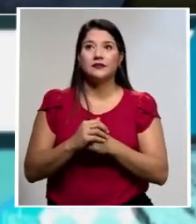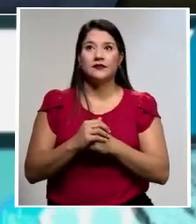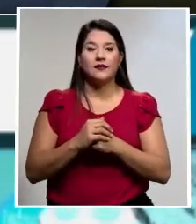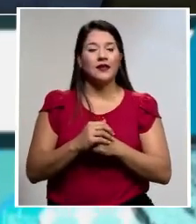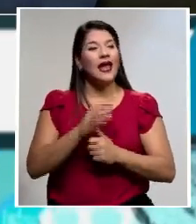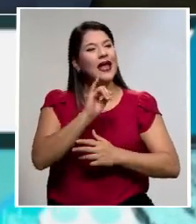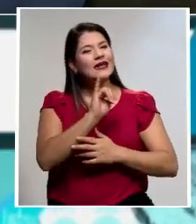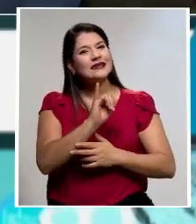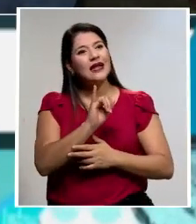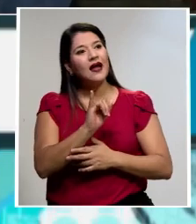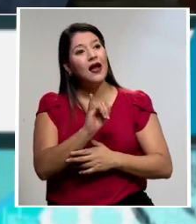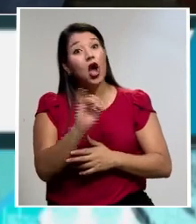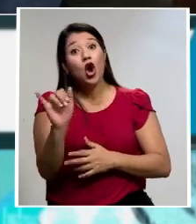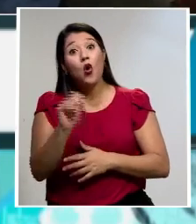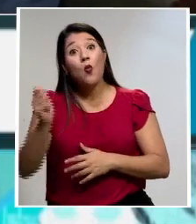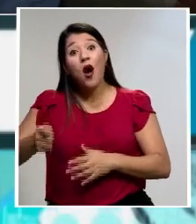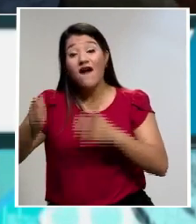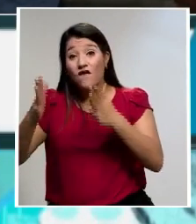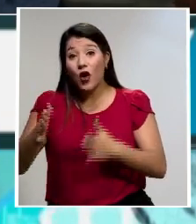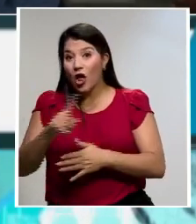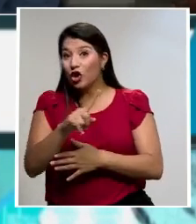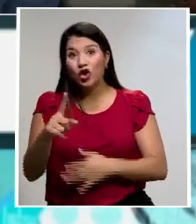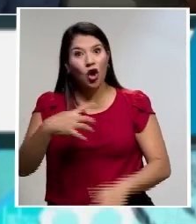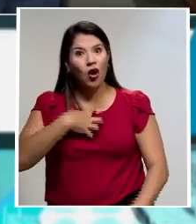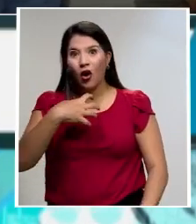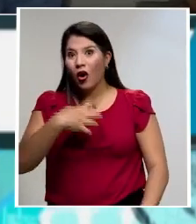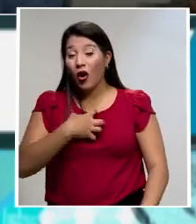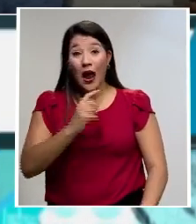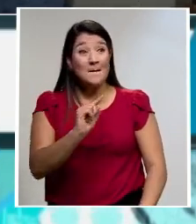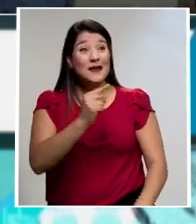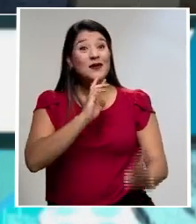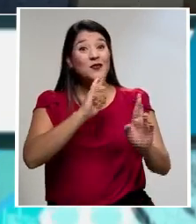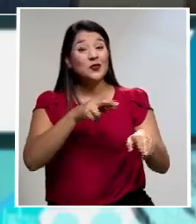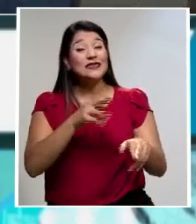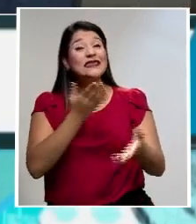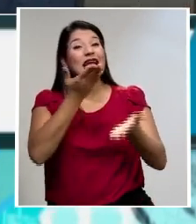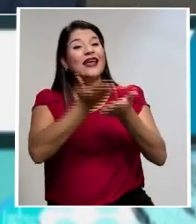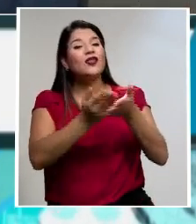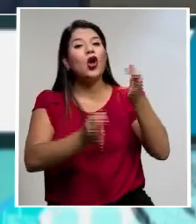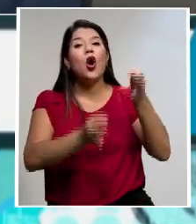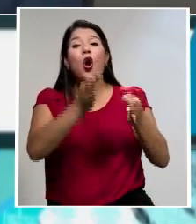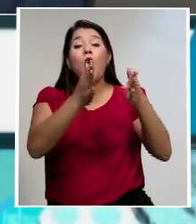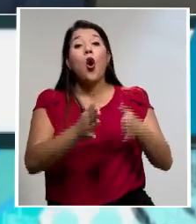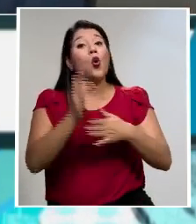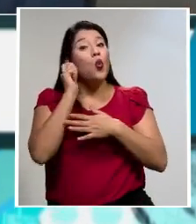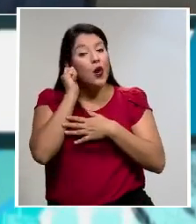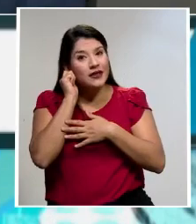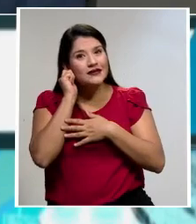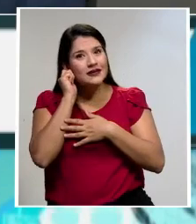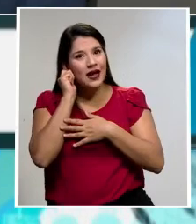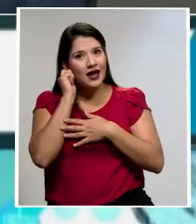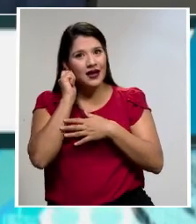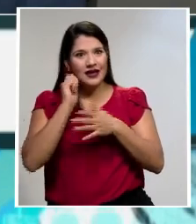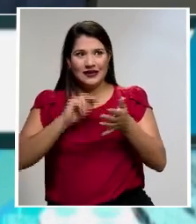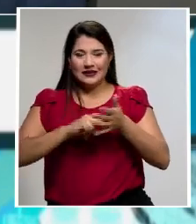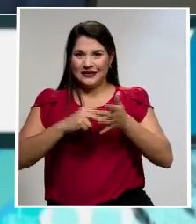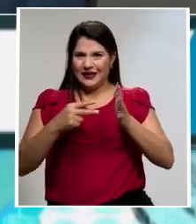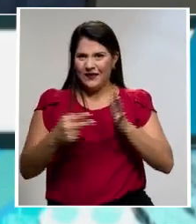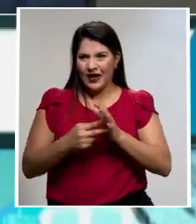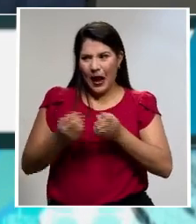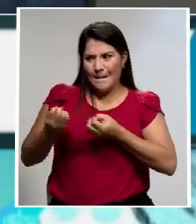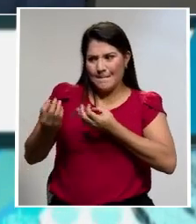falta de apelación de la defensa, en este caso se trata de una defensa múltiple, son muchos abogados